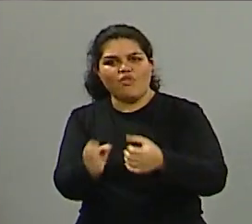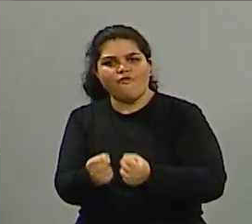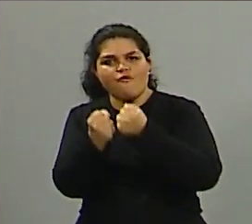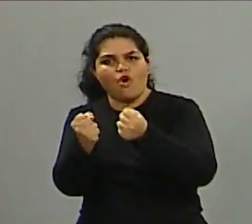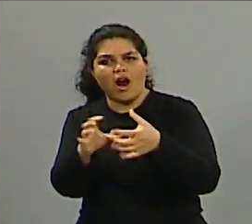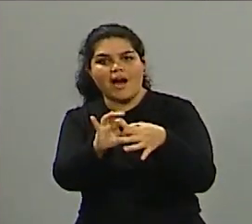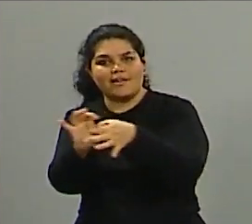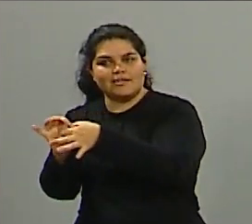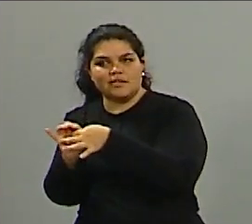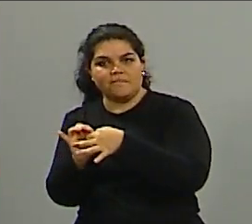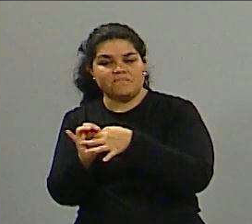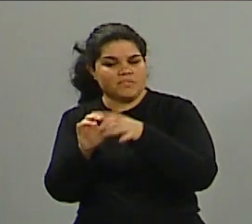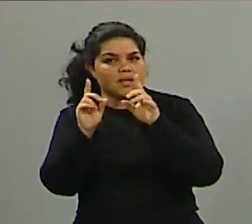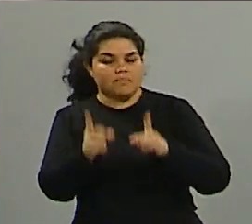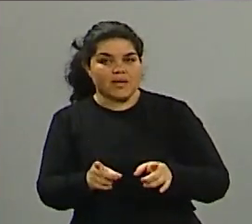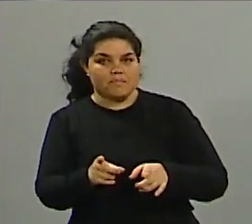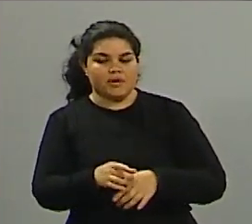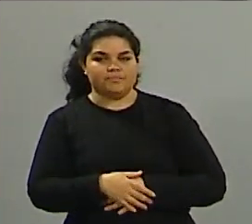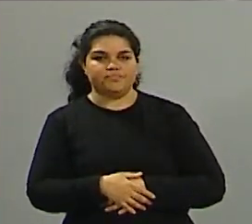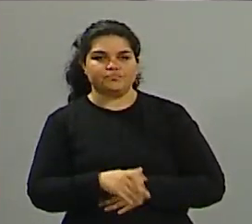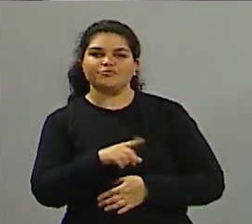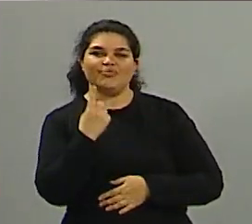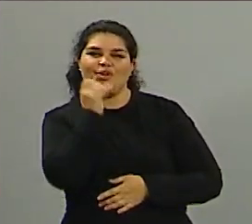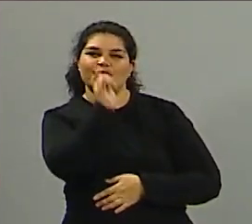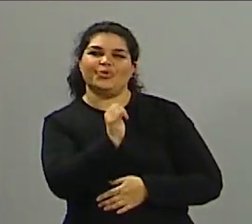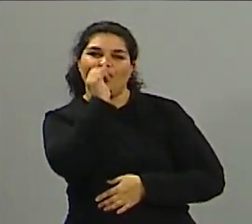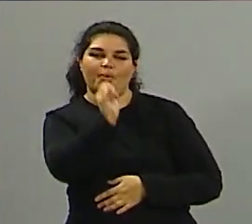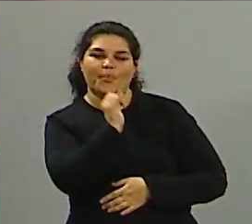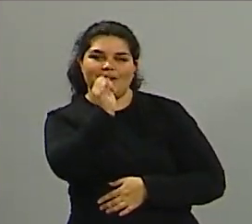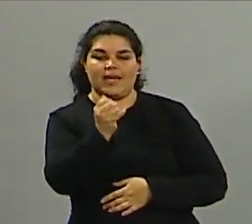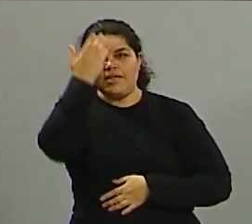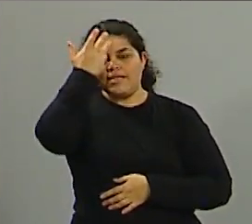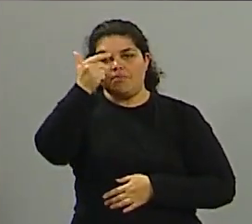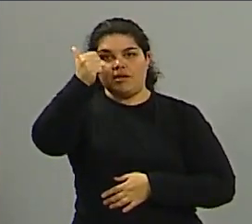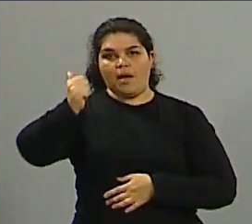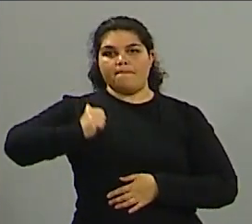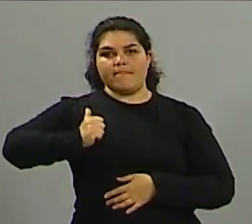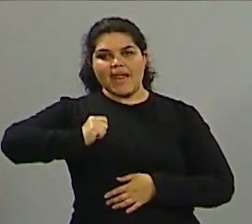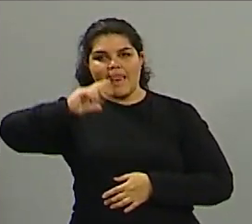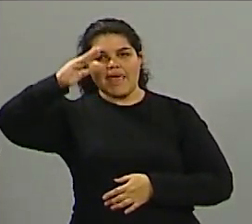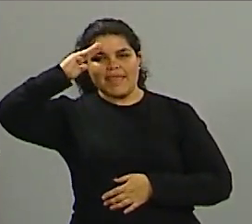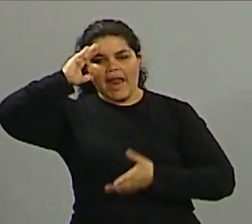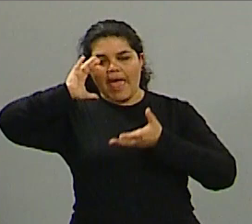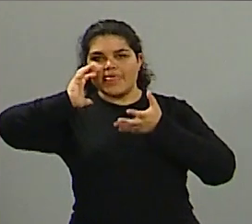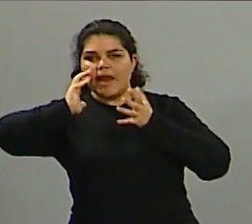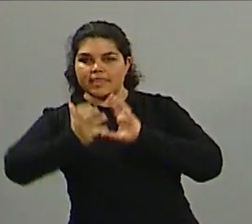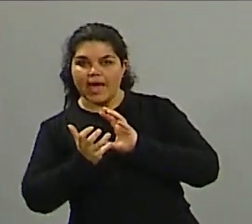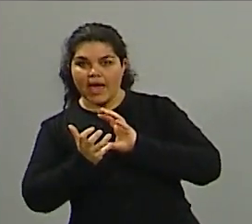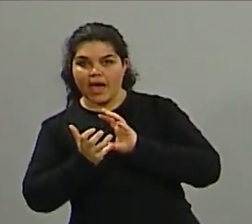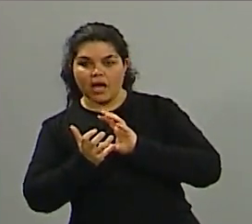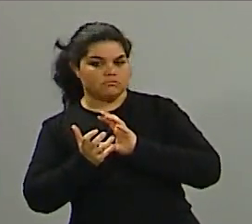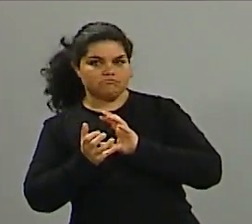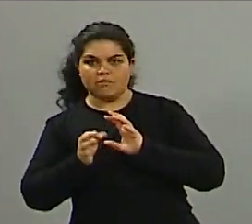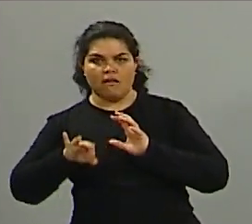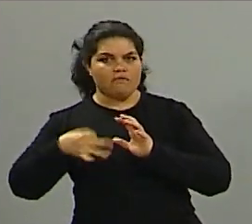lleva puesta su figura, esta figura de estratega militar, pensémoslo que una estratega en la vida,